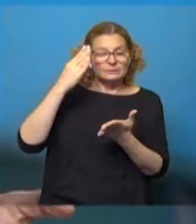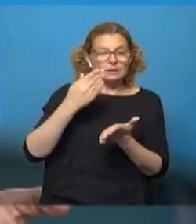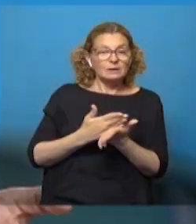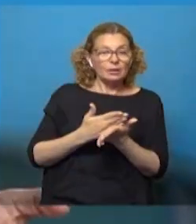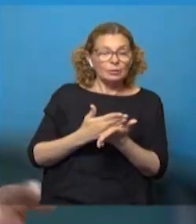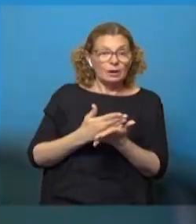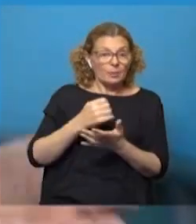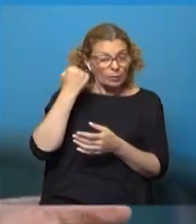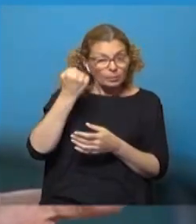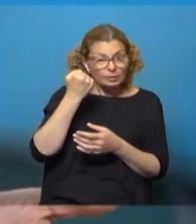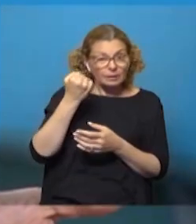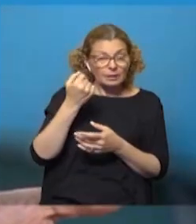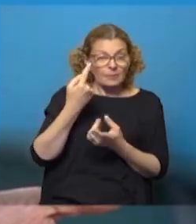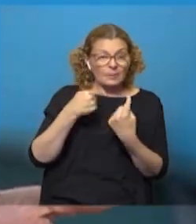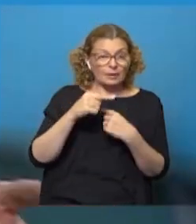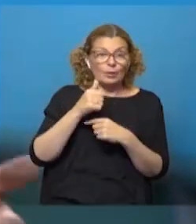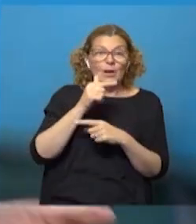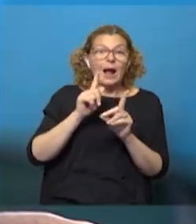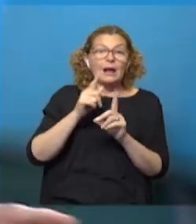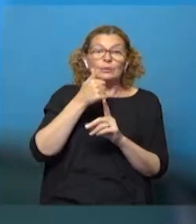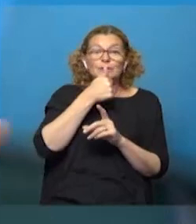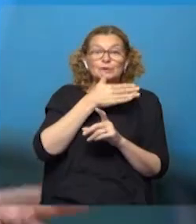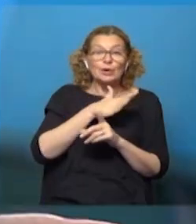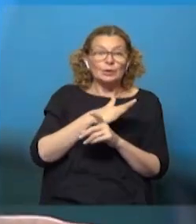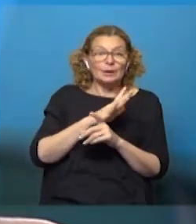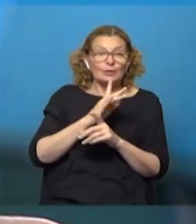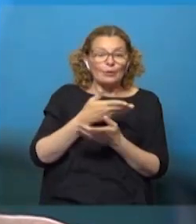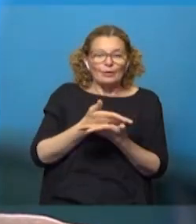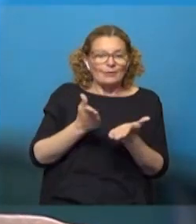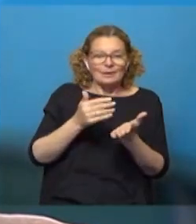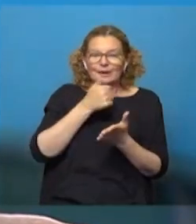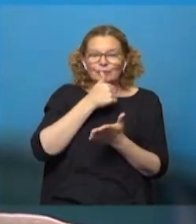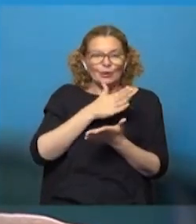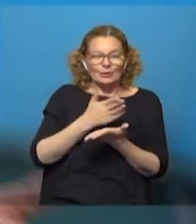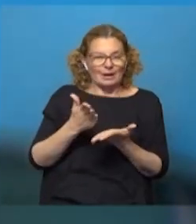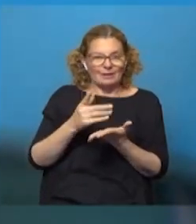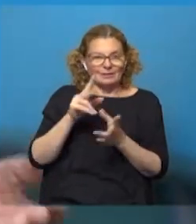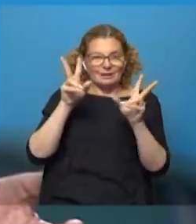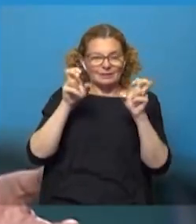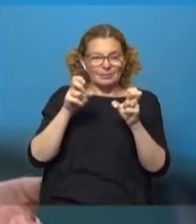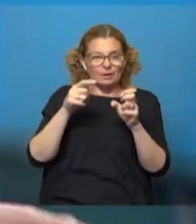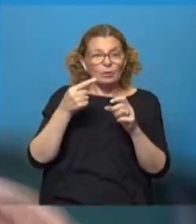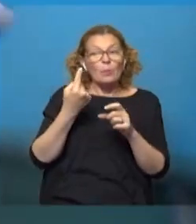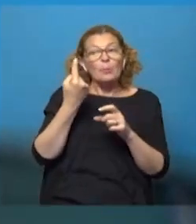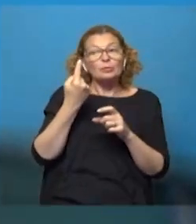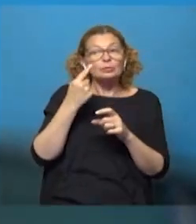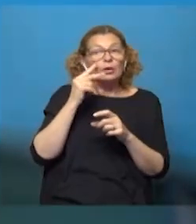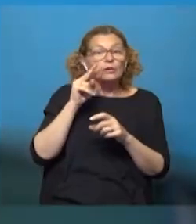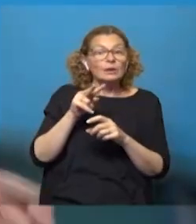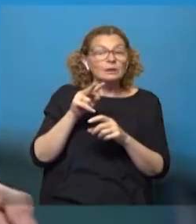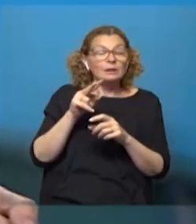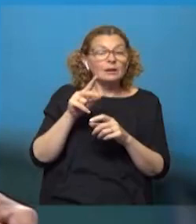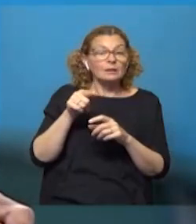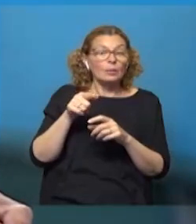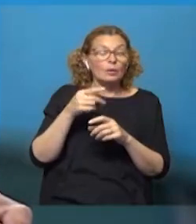es valioso pero no es un texto histórico desde un historiador no nos da una versión historiográfica del tema nos da un punto de vista tardío